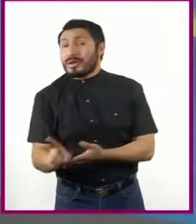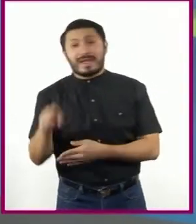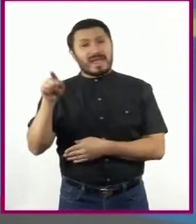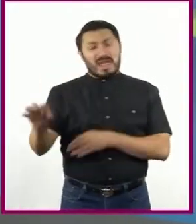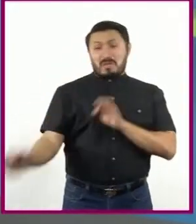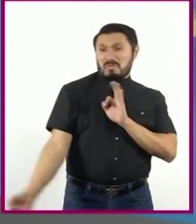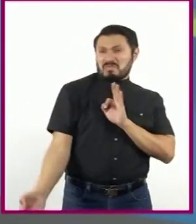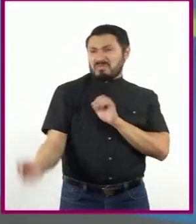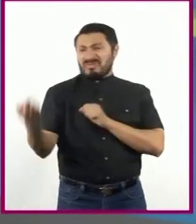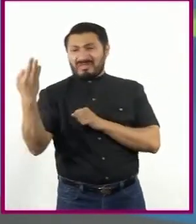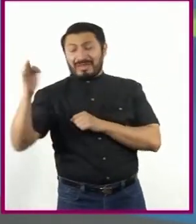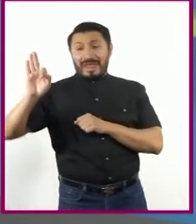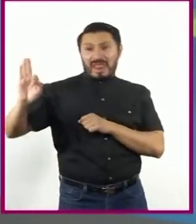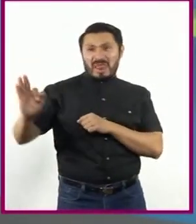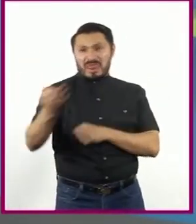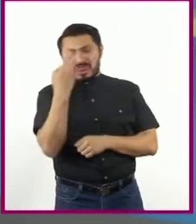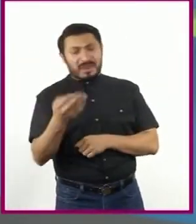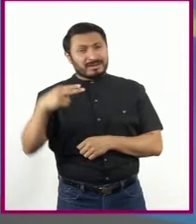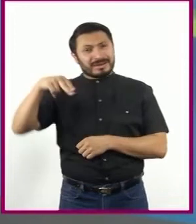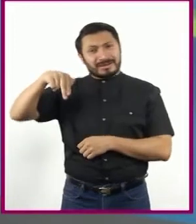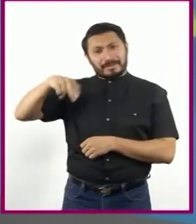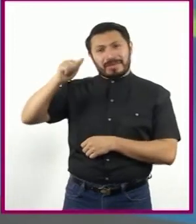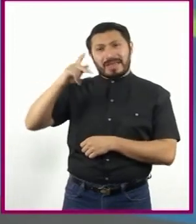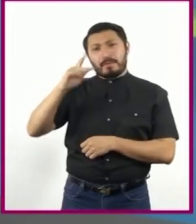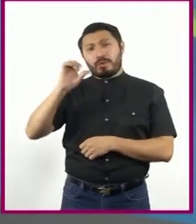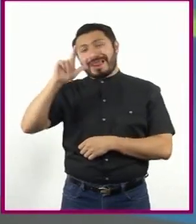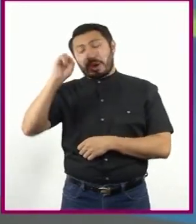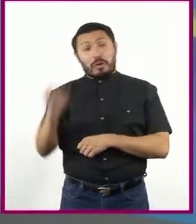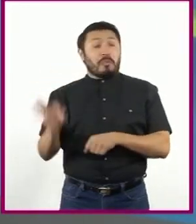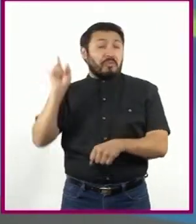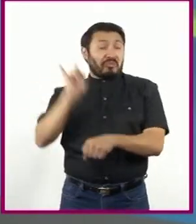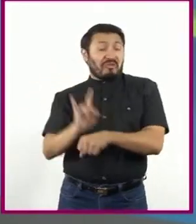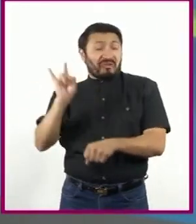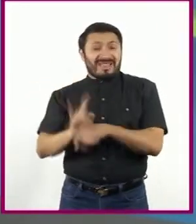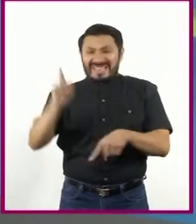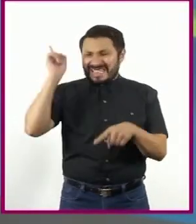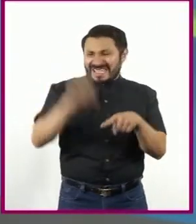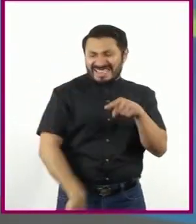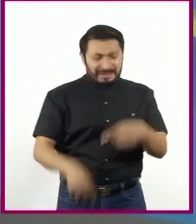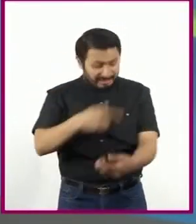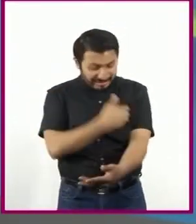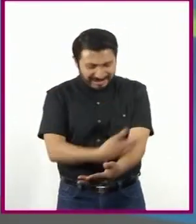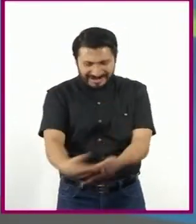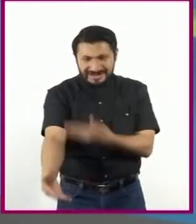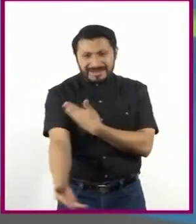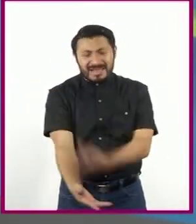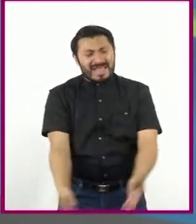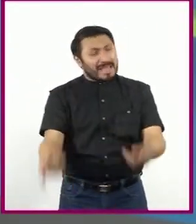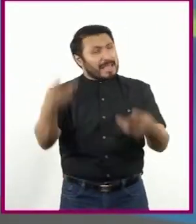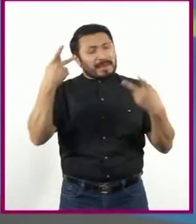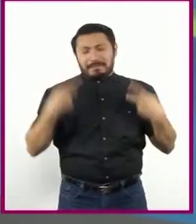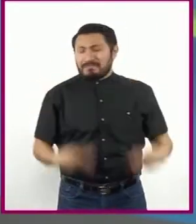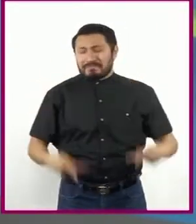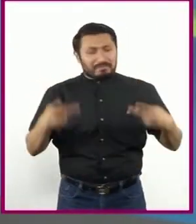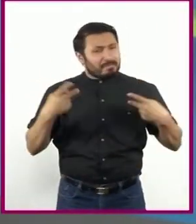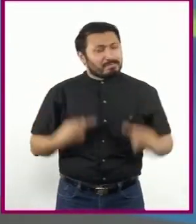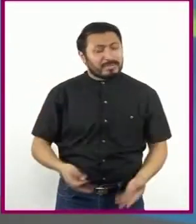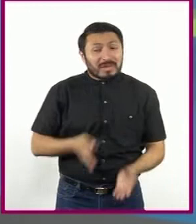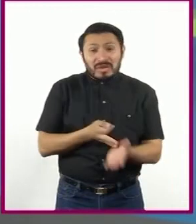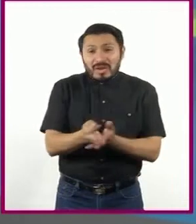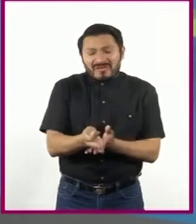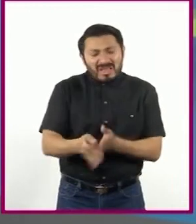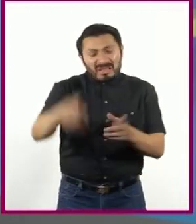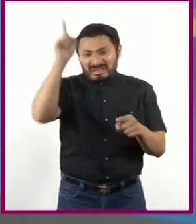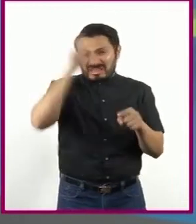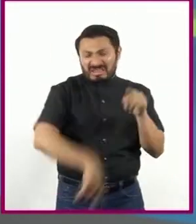aleve, Napoleón cruel, con fingimiento me arrancó de los brazos amistosos de mis vasallos nobles y mis